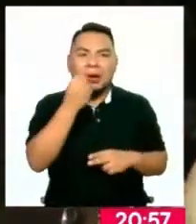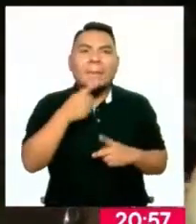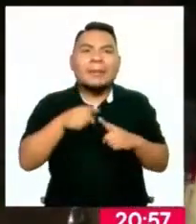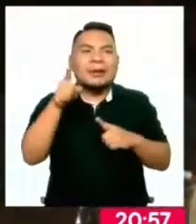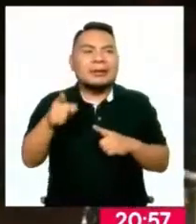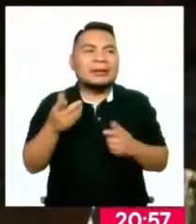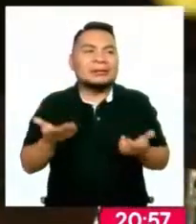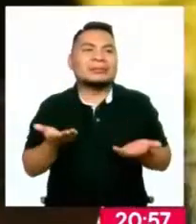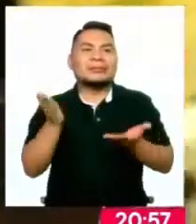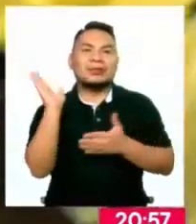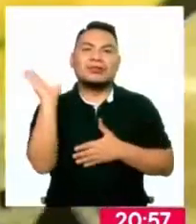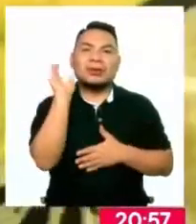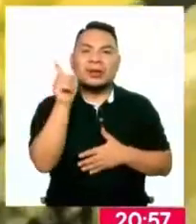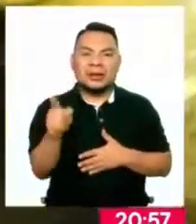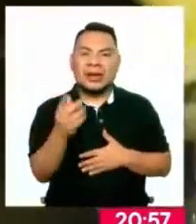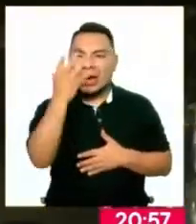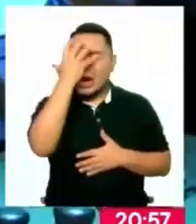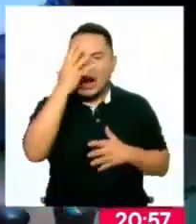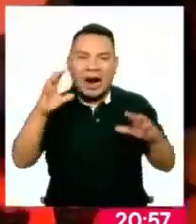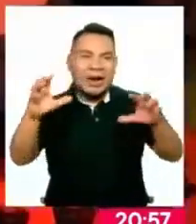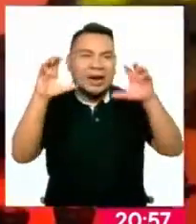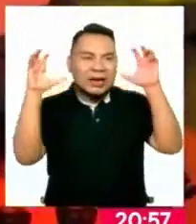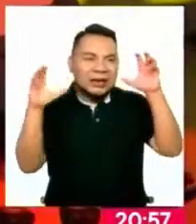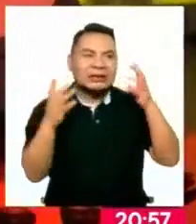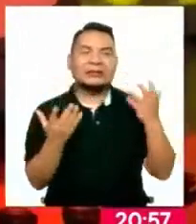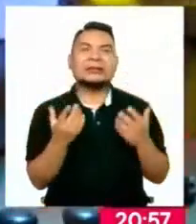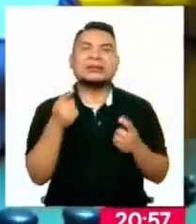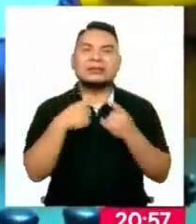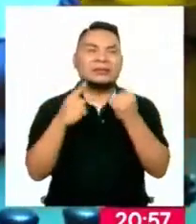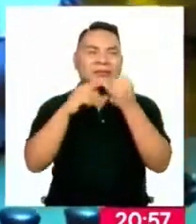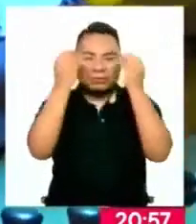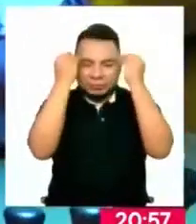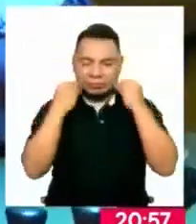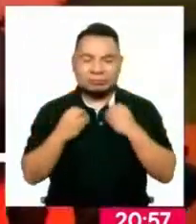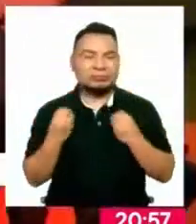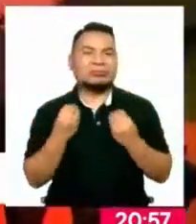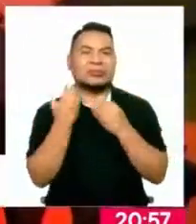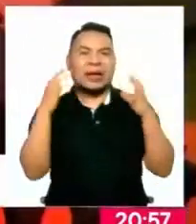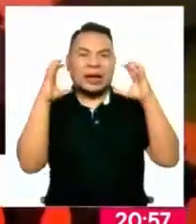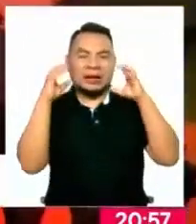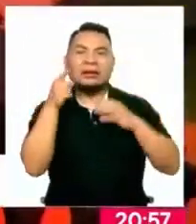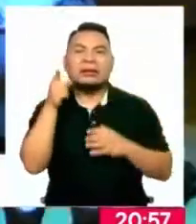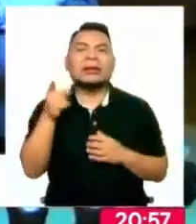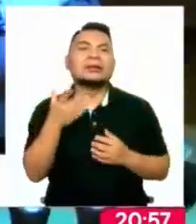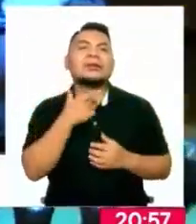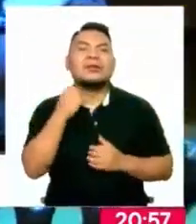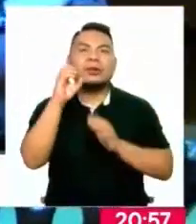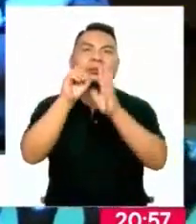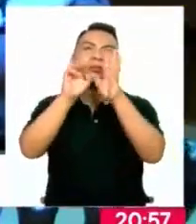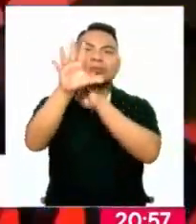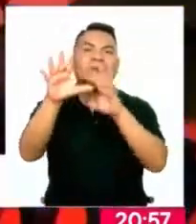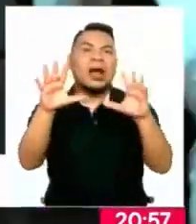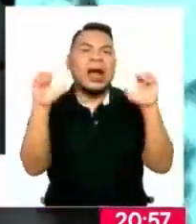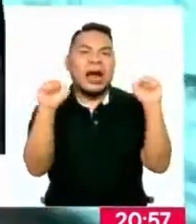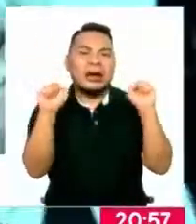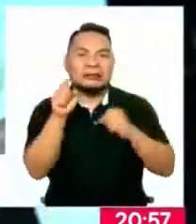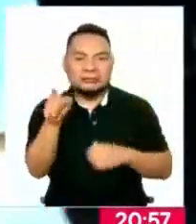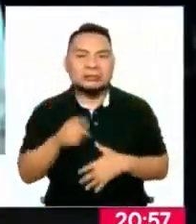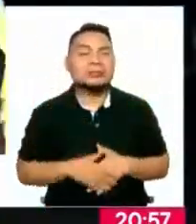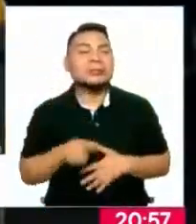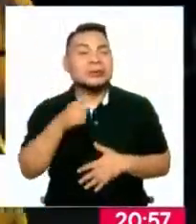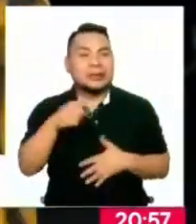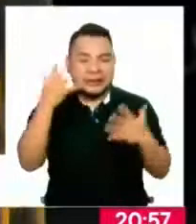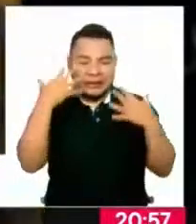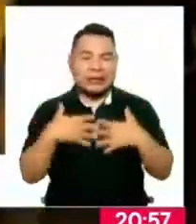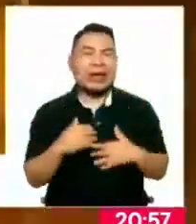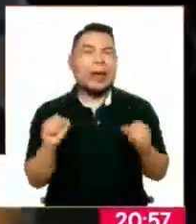y vampiros. Este restaurante se llama Shadows, o Sombras, y fue creado por los amantes del cine de terror. El personal, con terroríficos